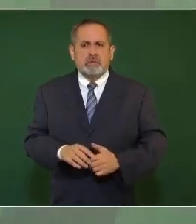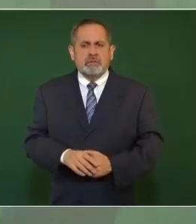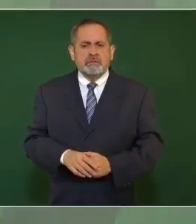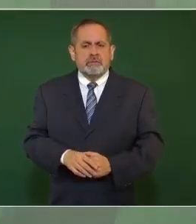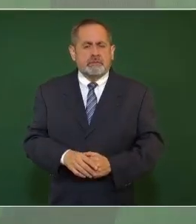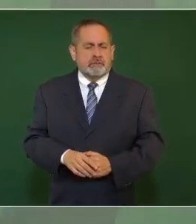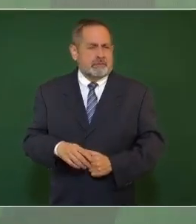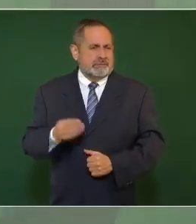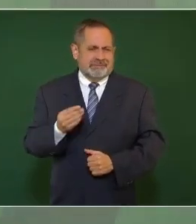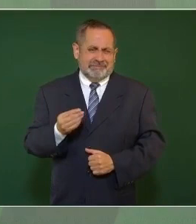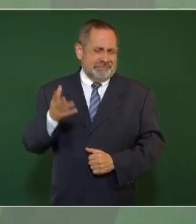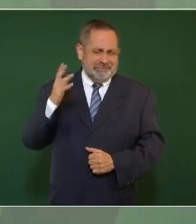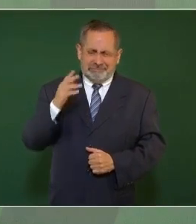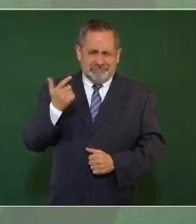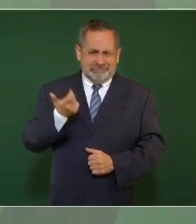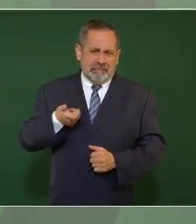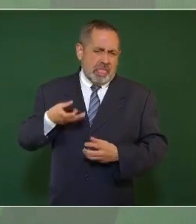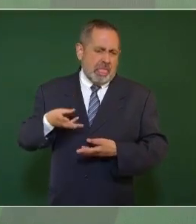en fin,